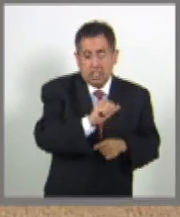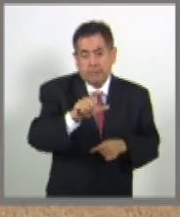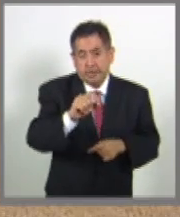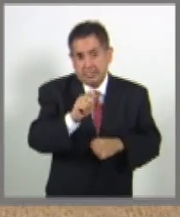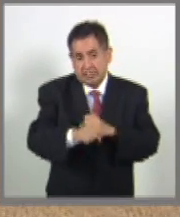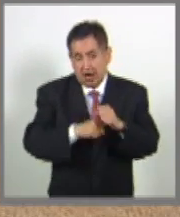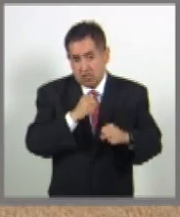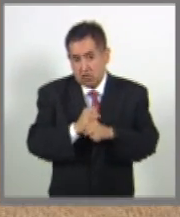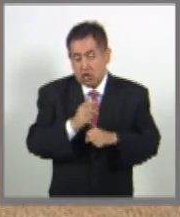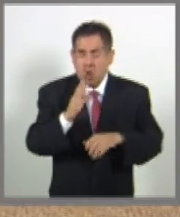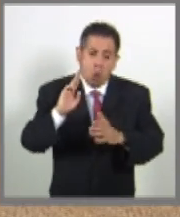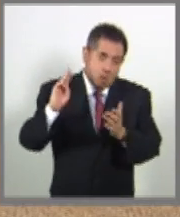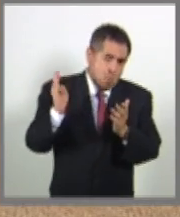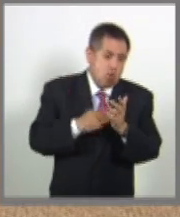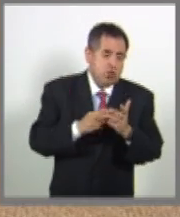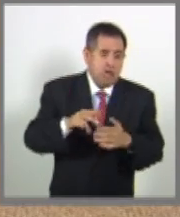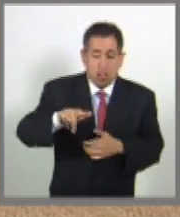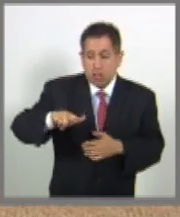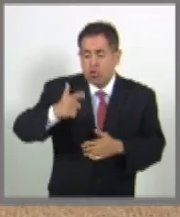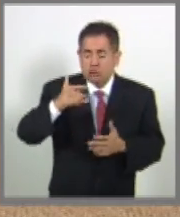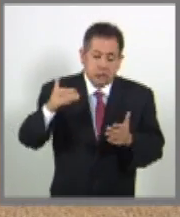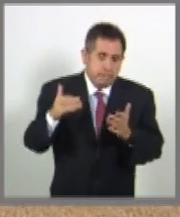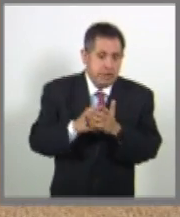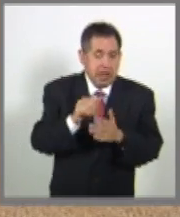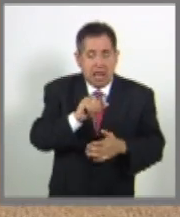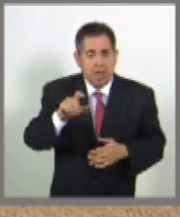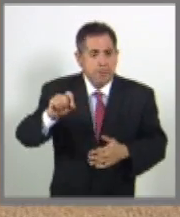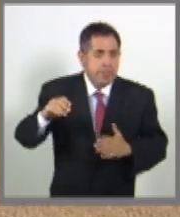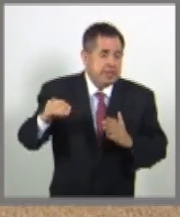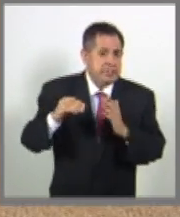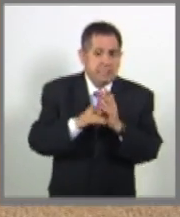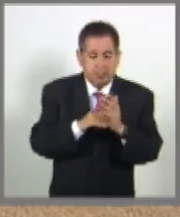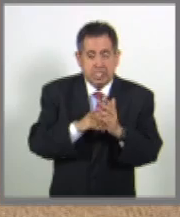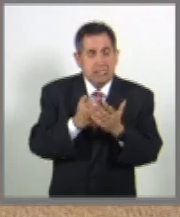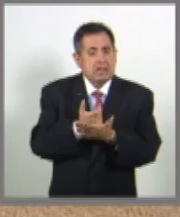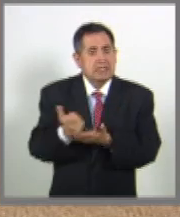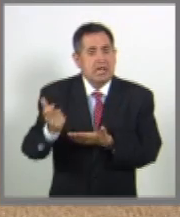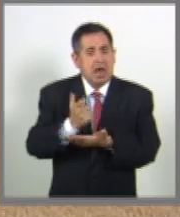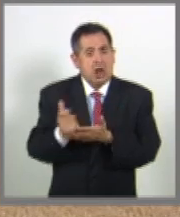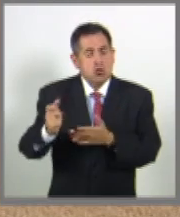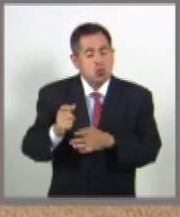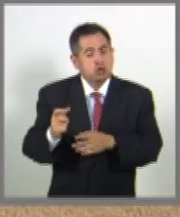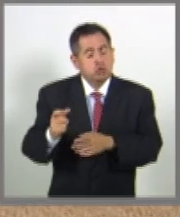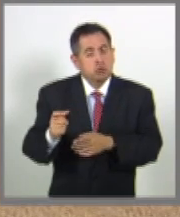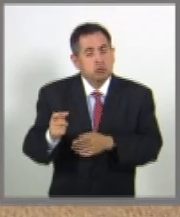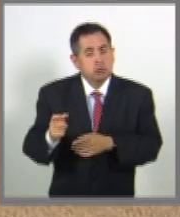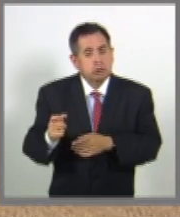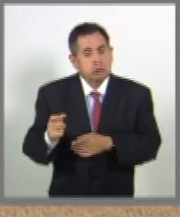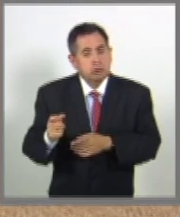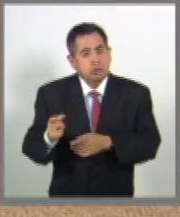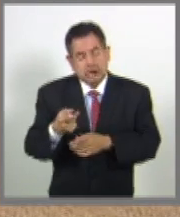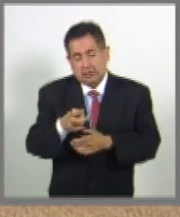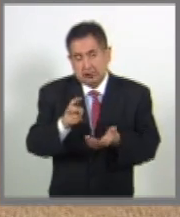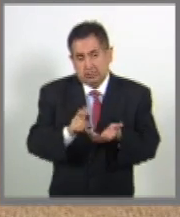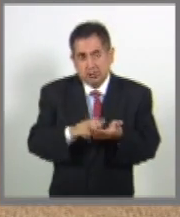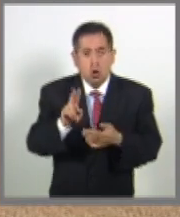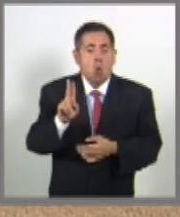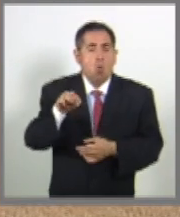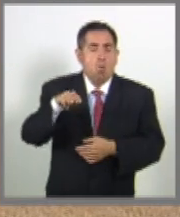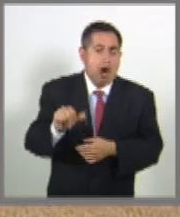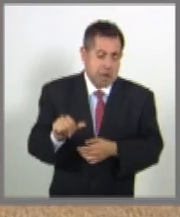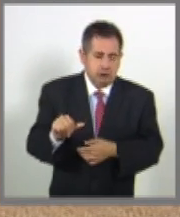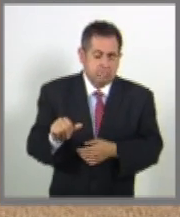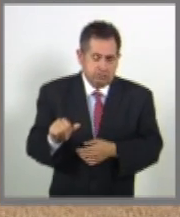años y una multa de 12.000 a 20.000 salarios veces el valor de la unidad